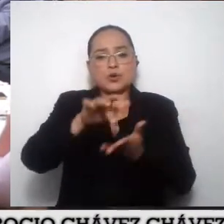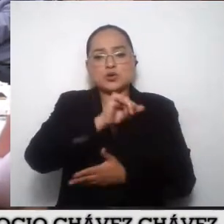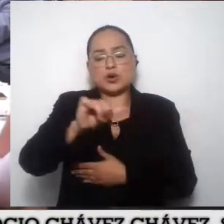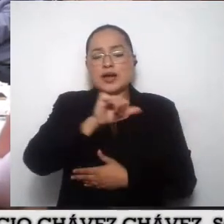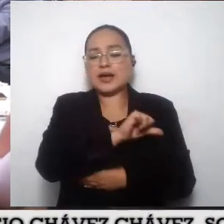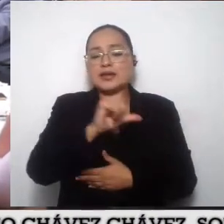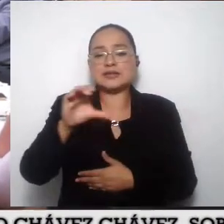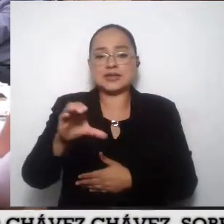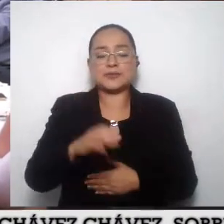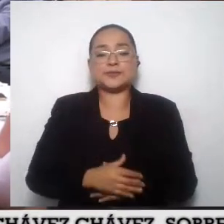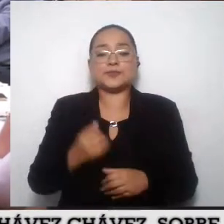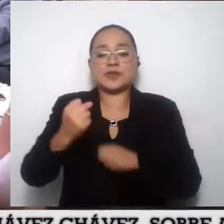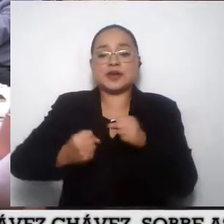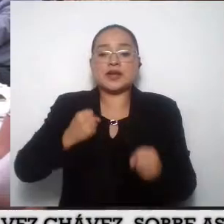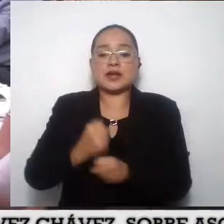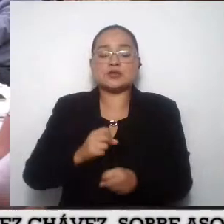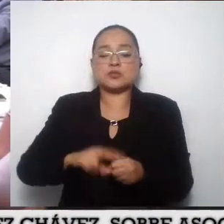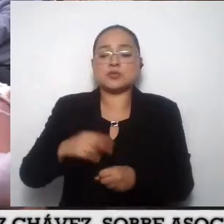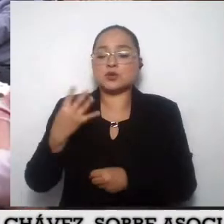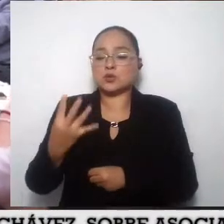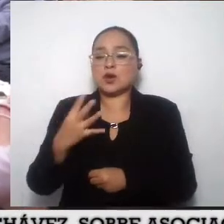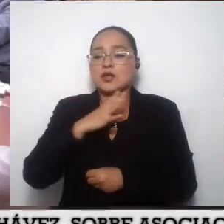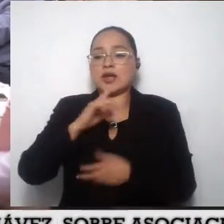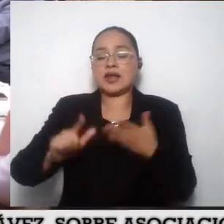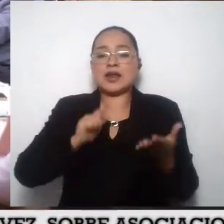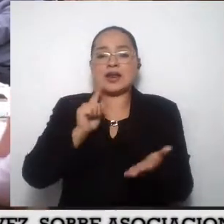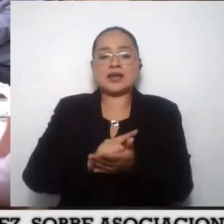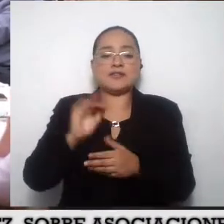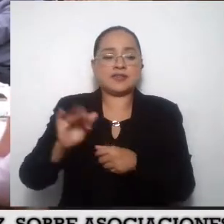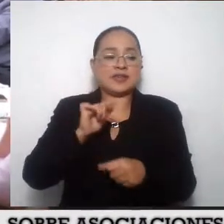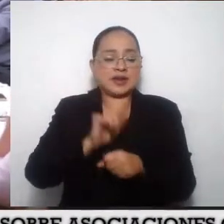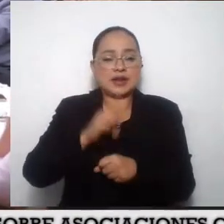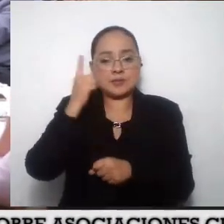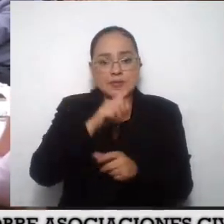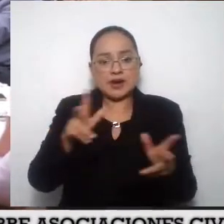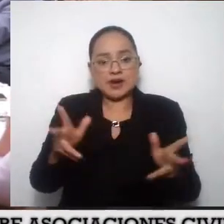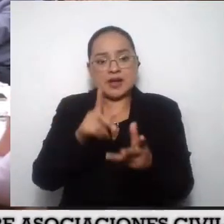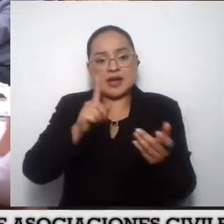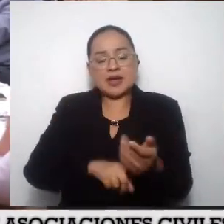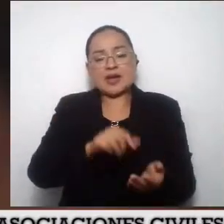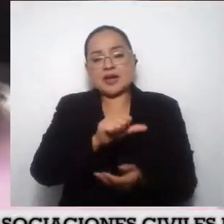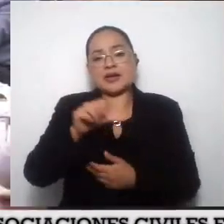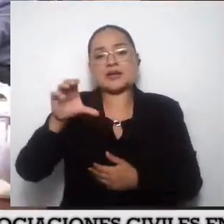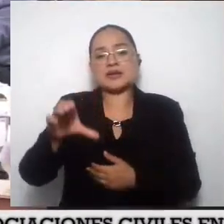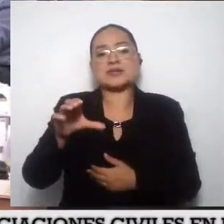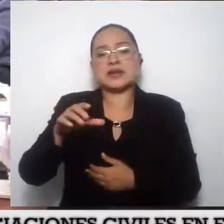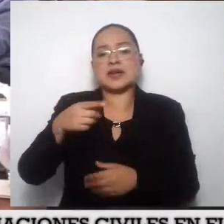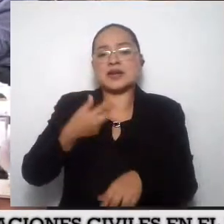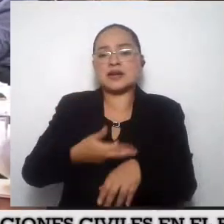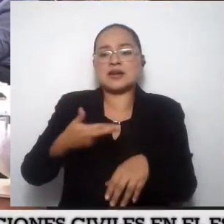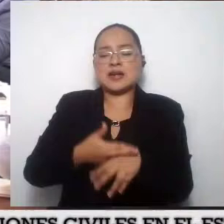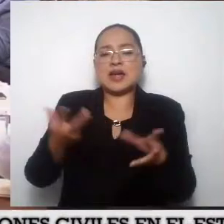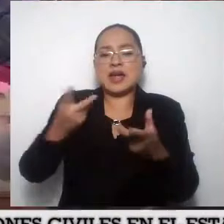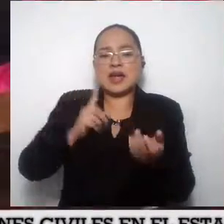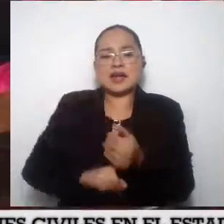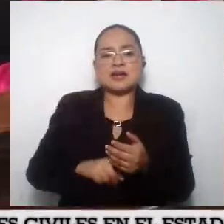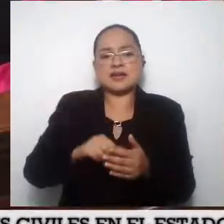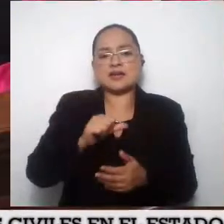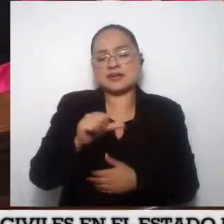En el 2004 se aprobó la Ley Federal de Fomento a las Asociaciones Civiles realizadas por organizaciones de la sociedad